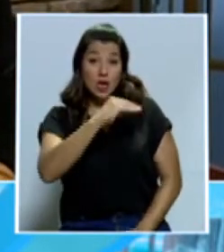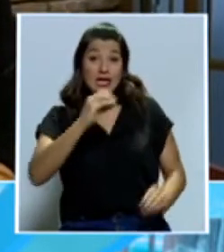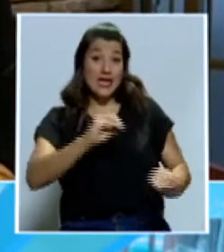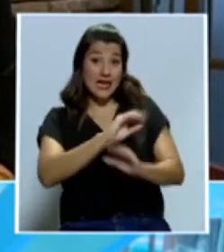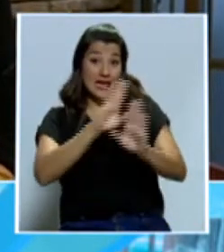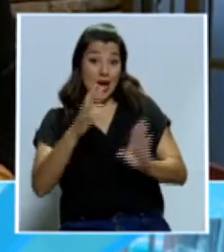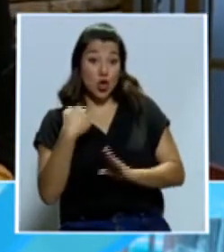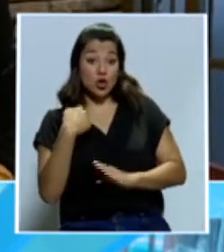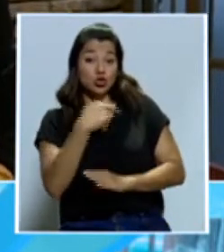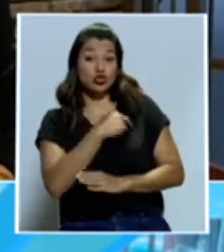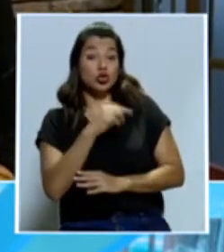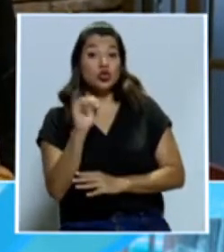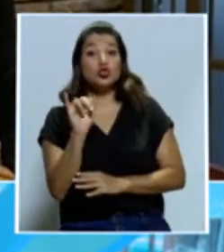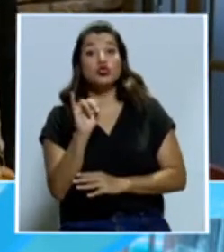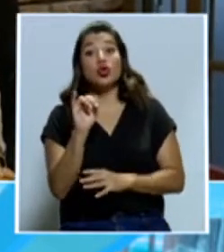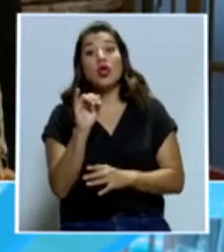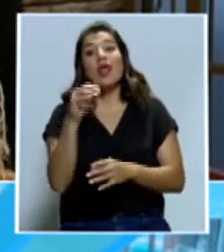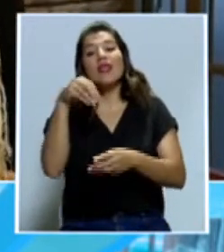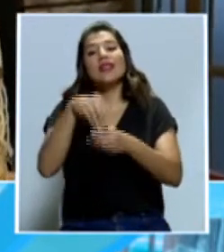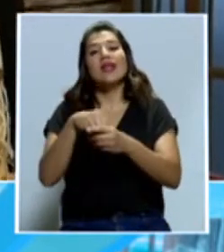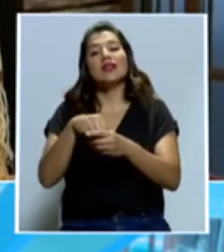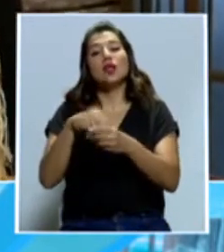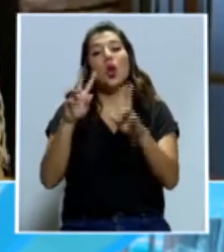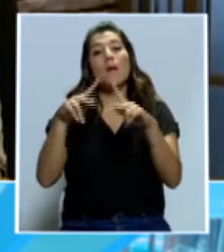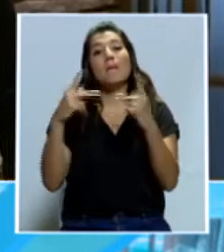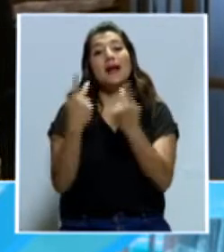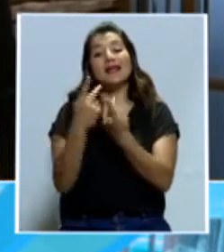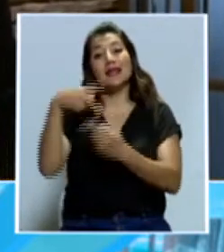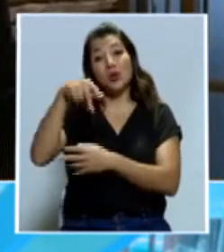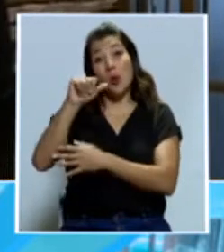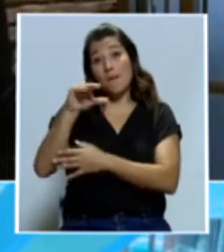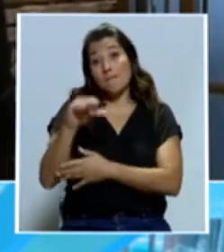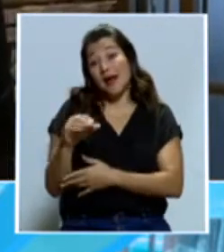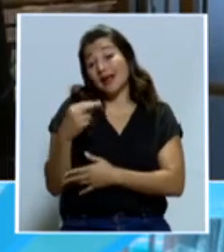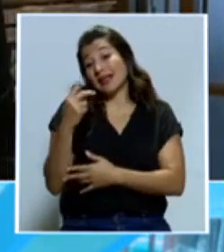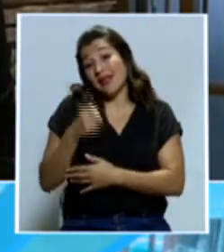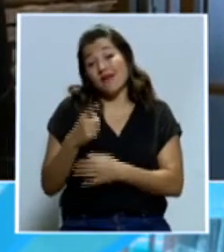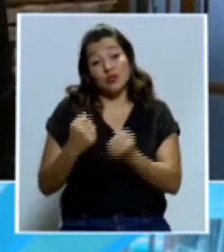fracción oficialista, pues nuestro compromiso es respaldar el accionar del presidente.